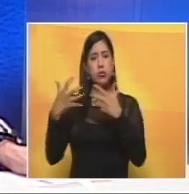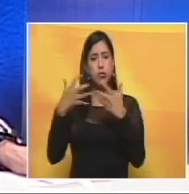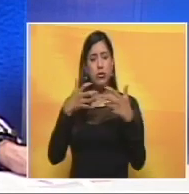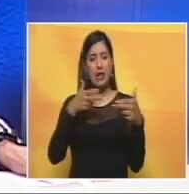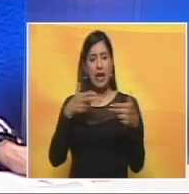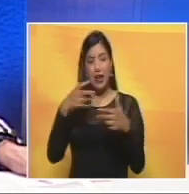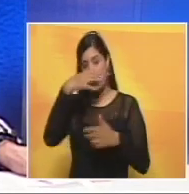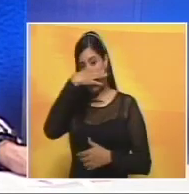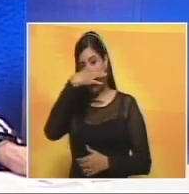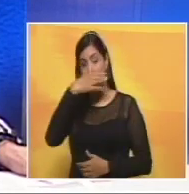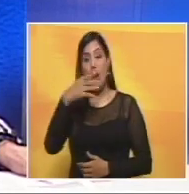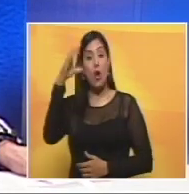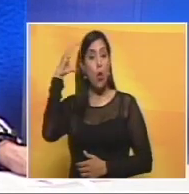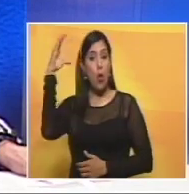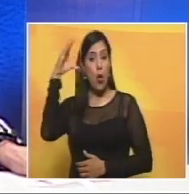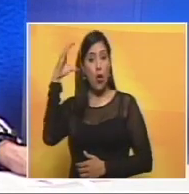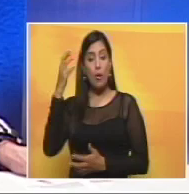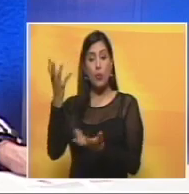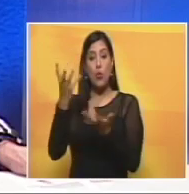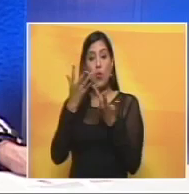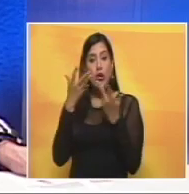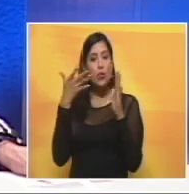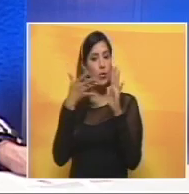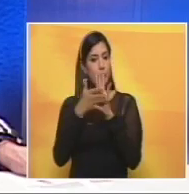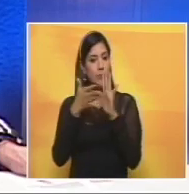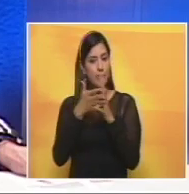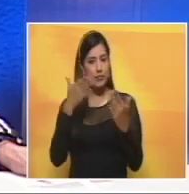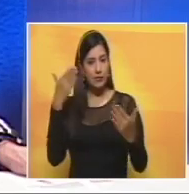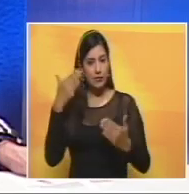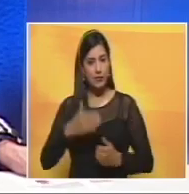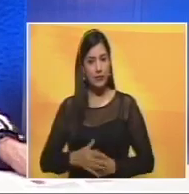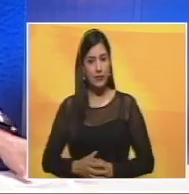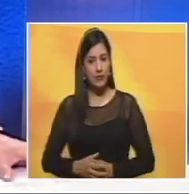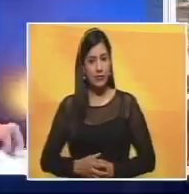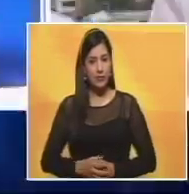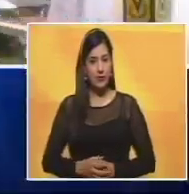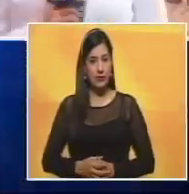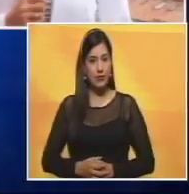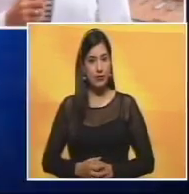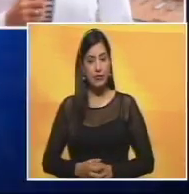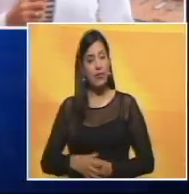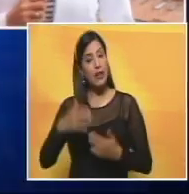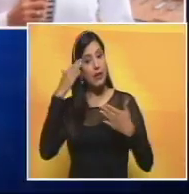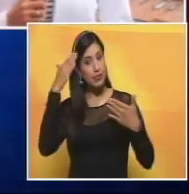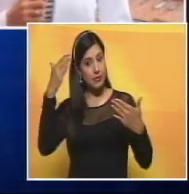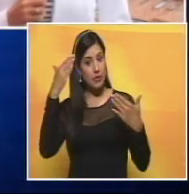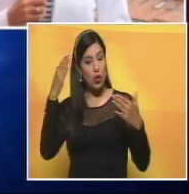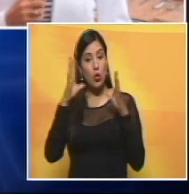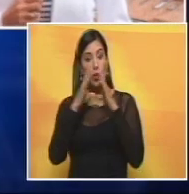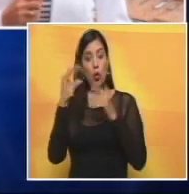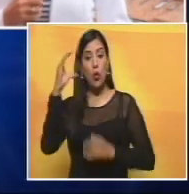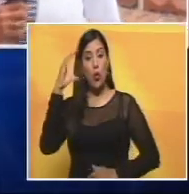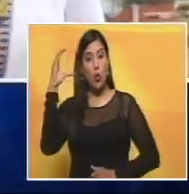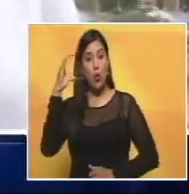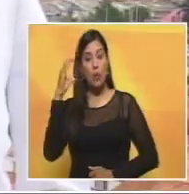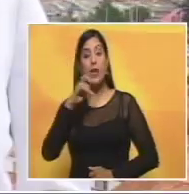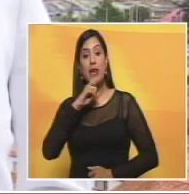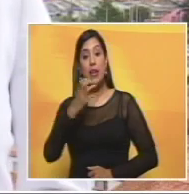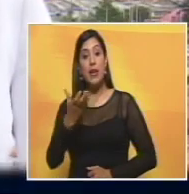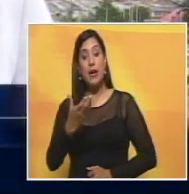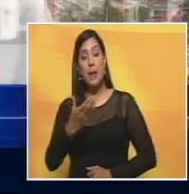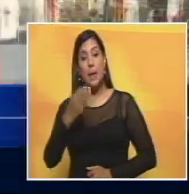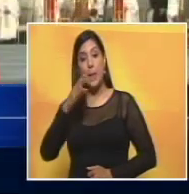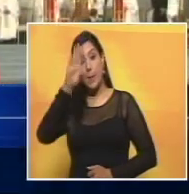guerrillero. Desde Colombia, nuestra aliada Dora Glotman nos ofrece los detalles. Un saludo desde Colombia, donde el